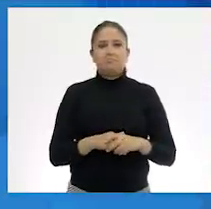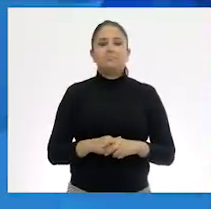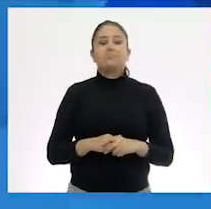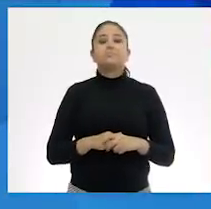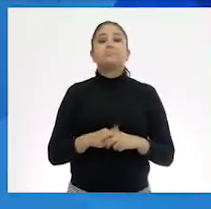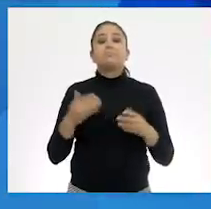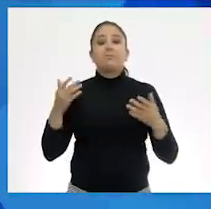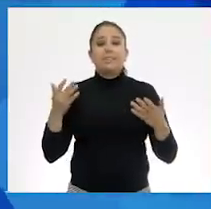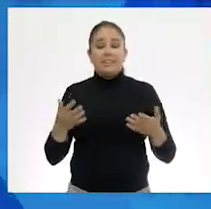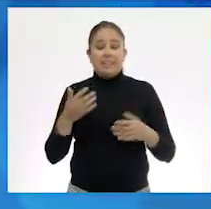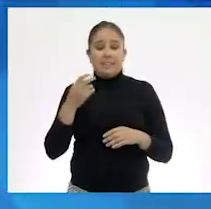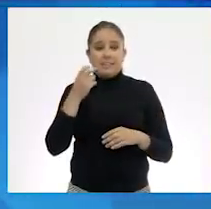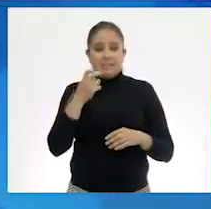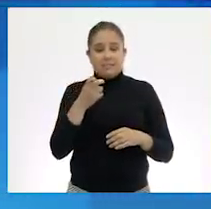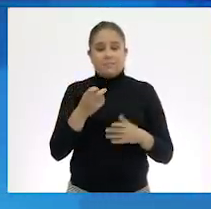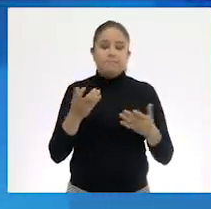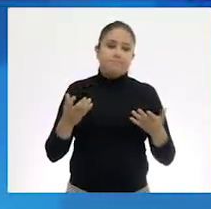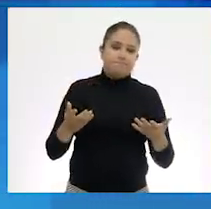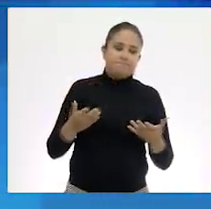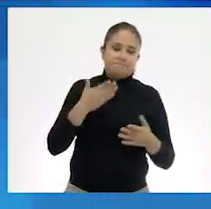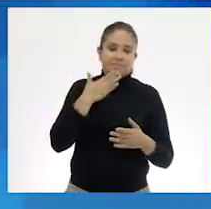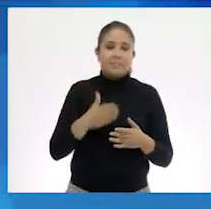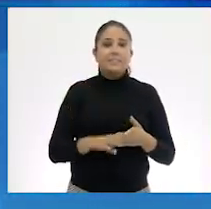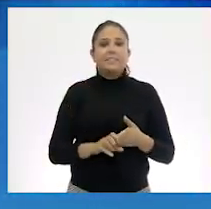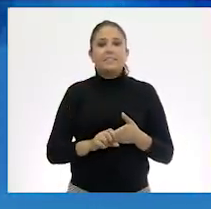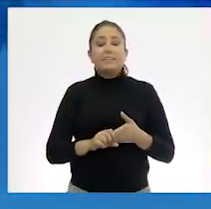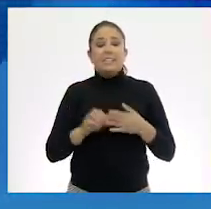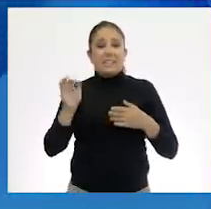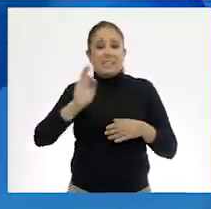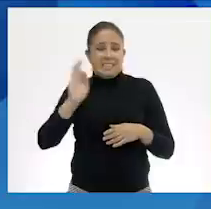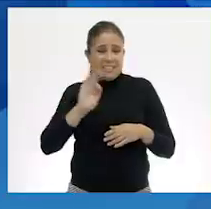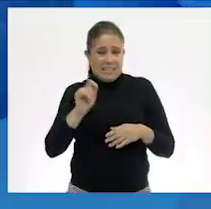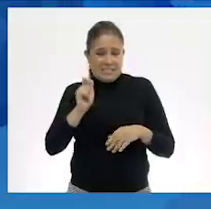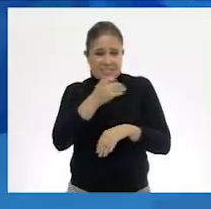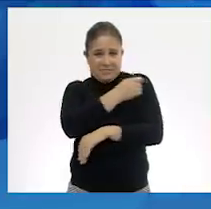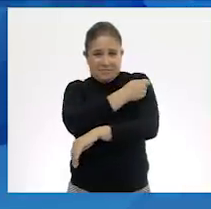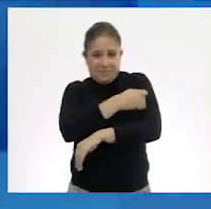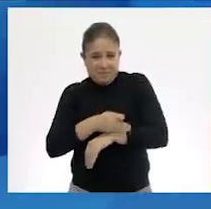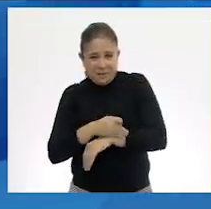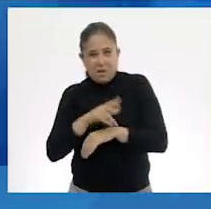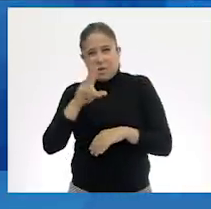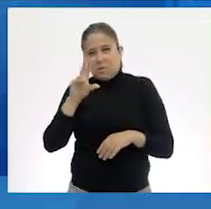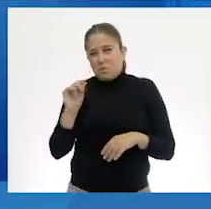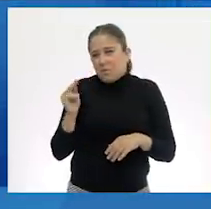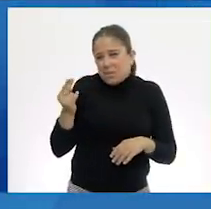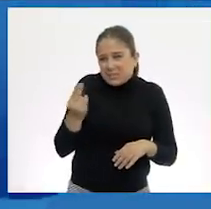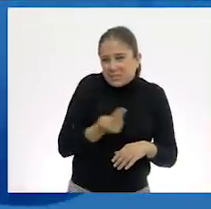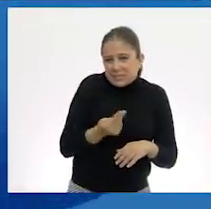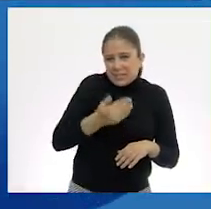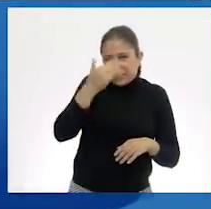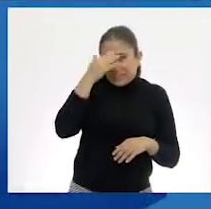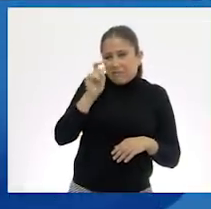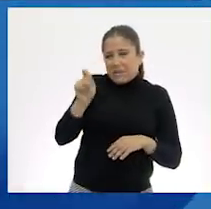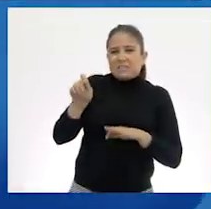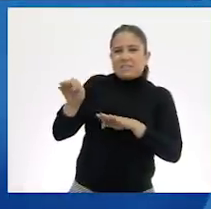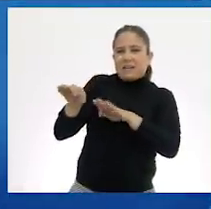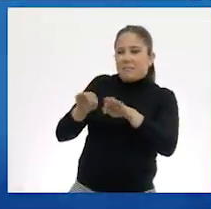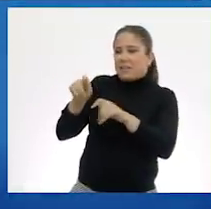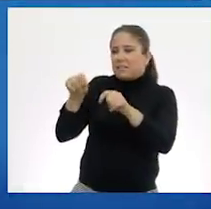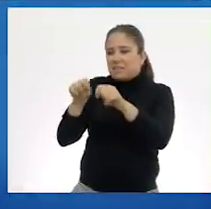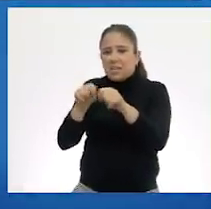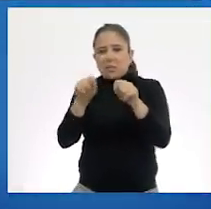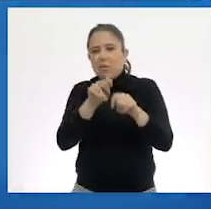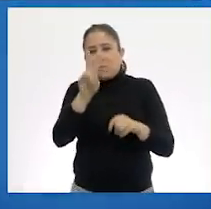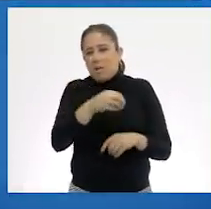Bien, exacto. No viene la ocupación. Ya que a lo mejor, como es algo familiar, no es necesario. A lo mejor sabes a qué te dedica tu tía, no es algo